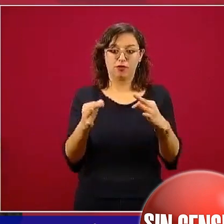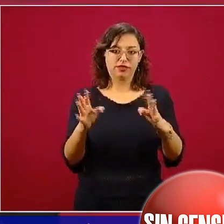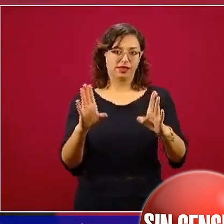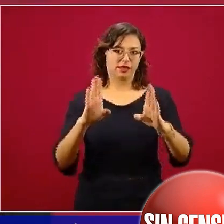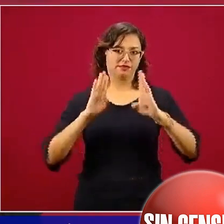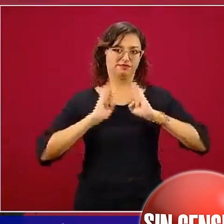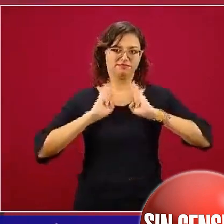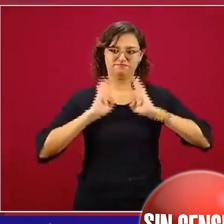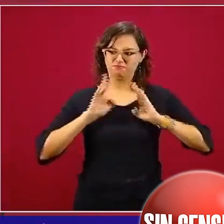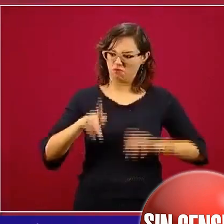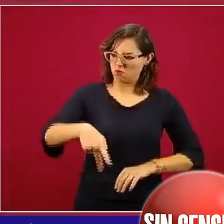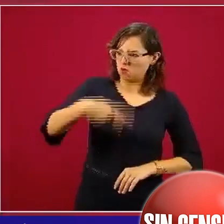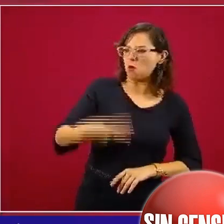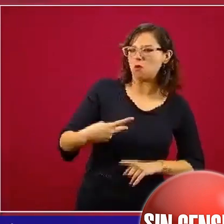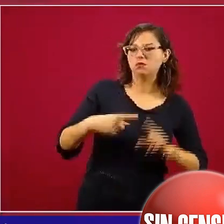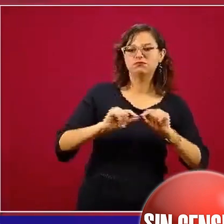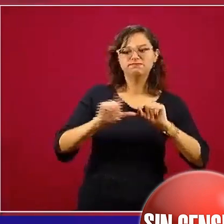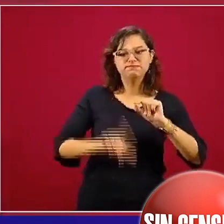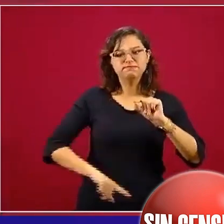Y al mismo tiempo,